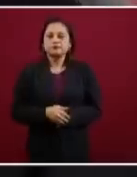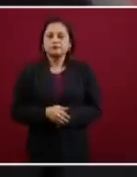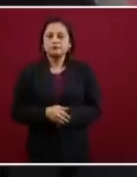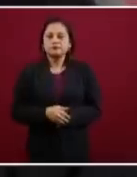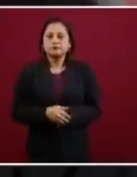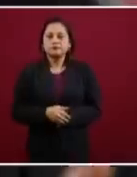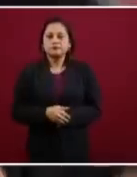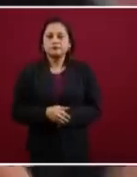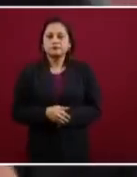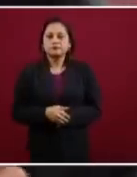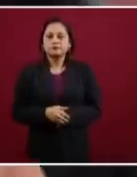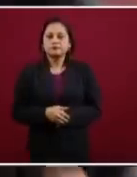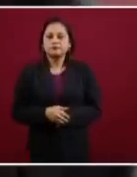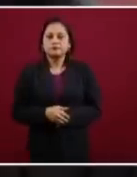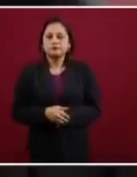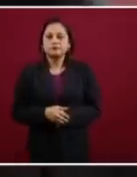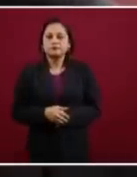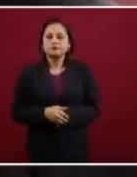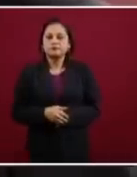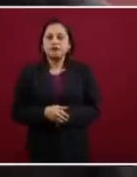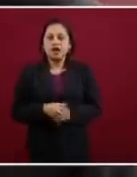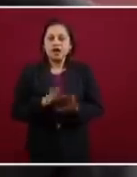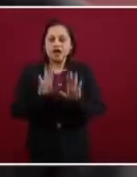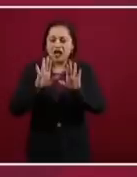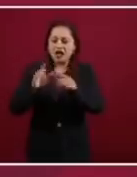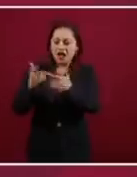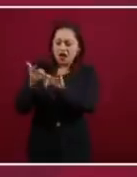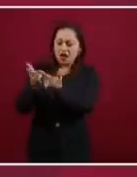muy importante que sea un grupo delictivo